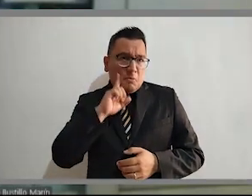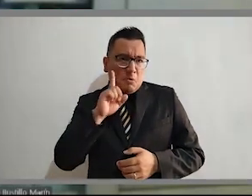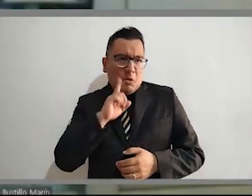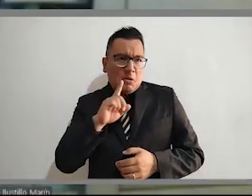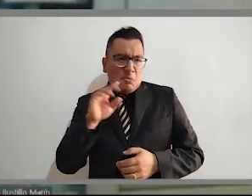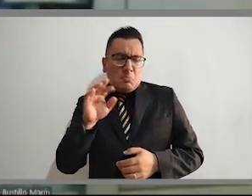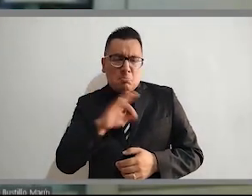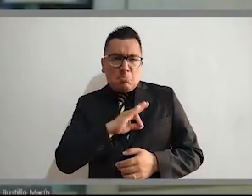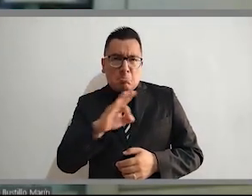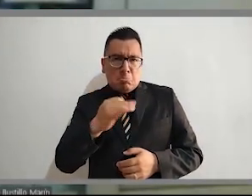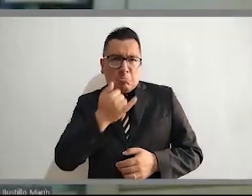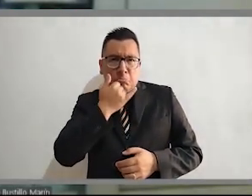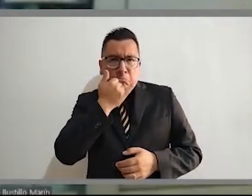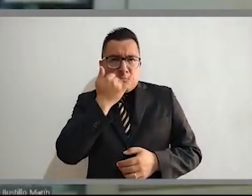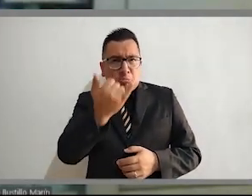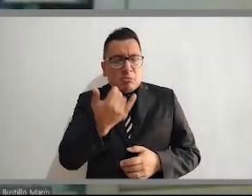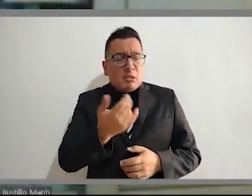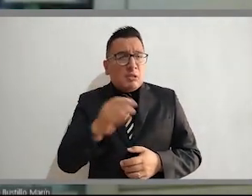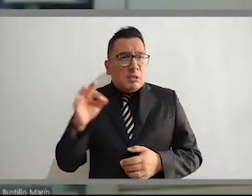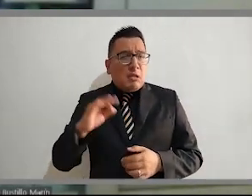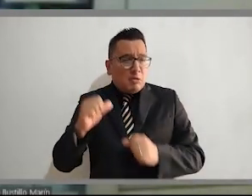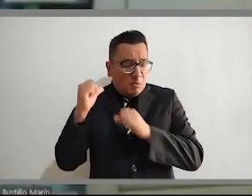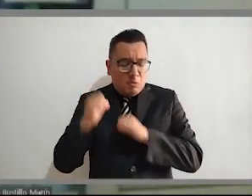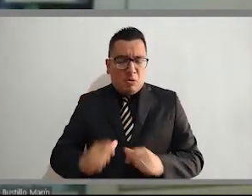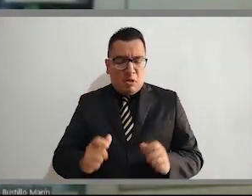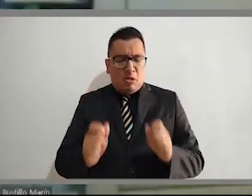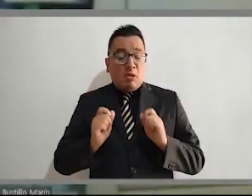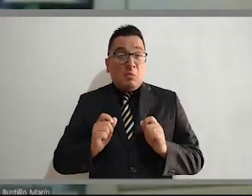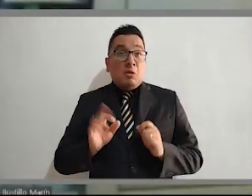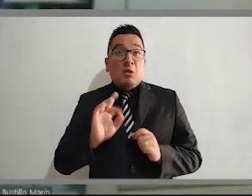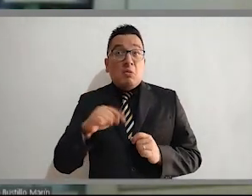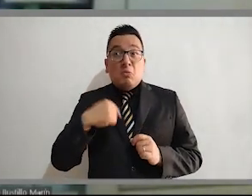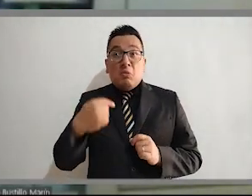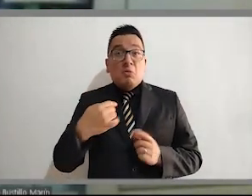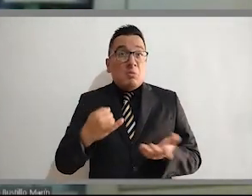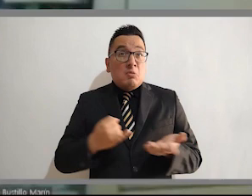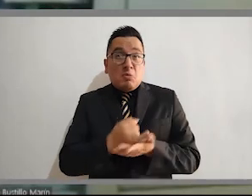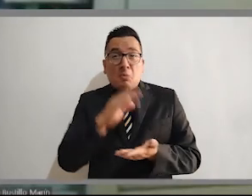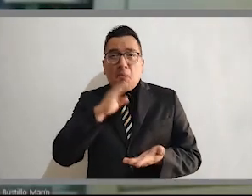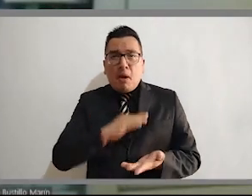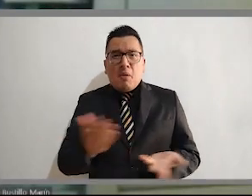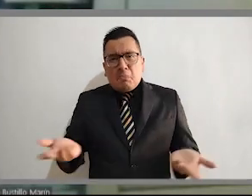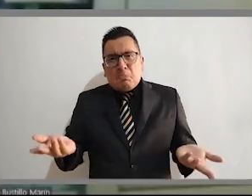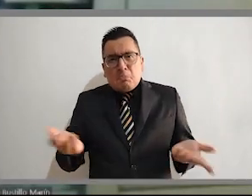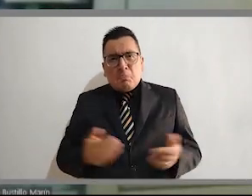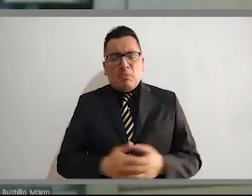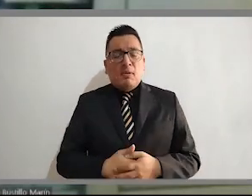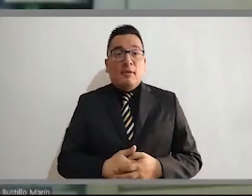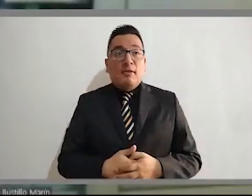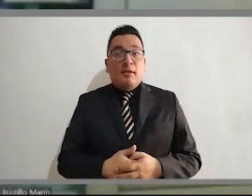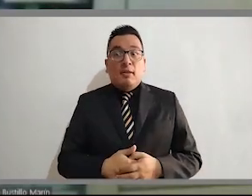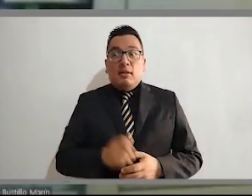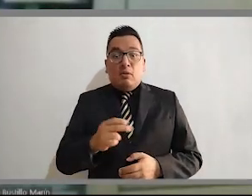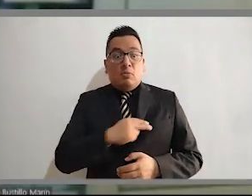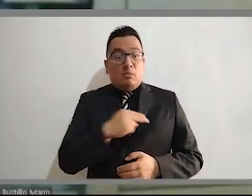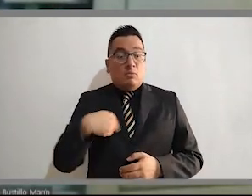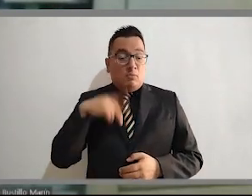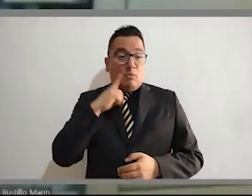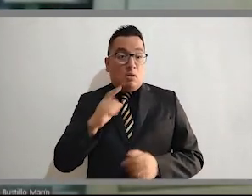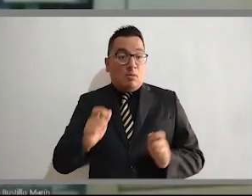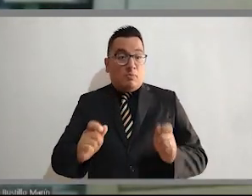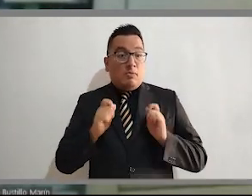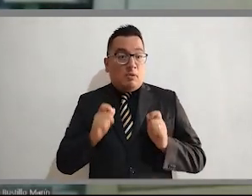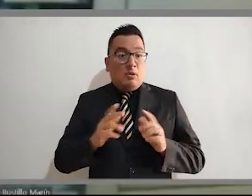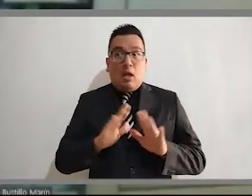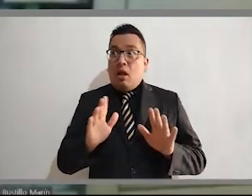las mujeres al llegar podemos tomar malas decisiones. No quiere decir que cuando lleguemos las mujeres vamos a cambiar totalmente